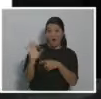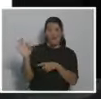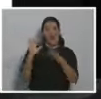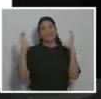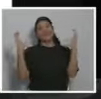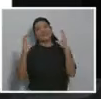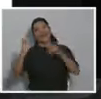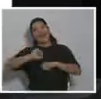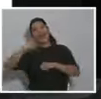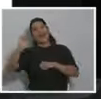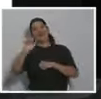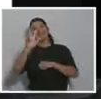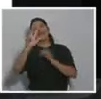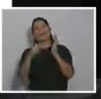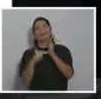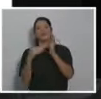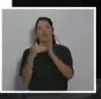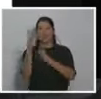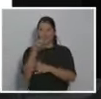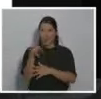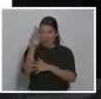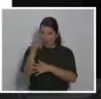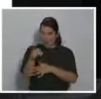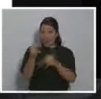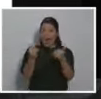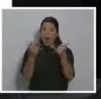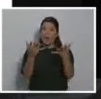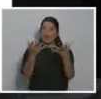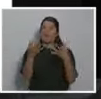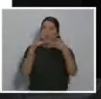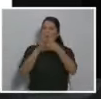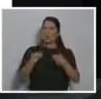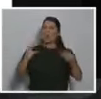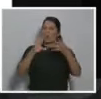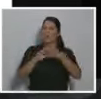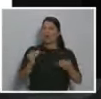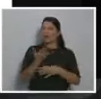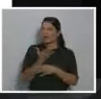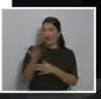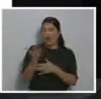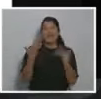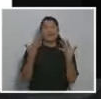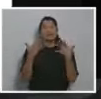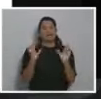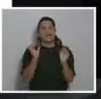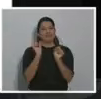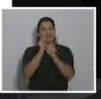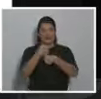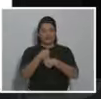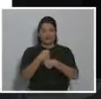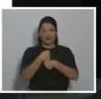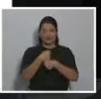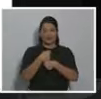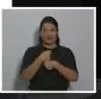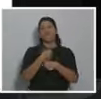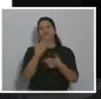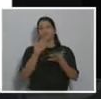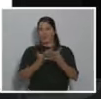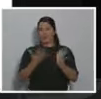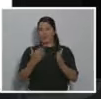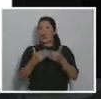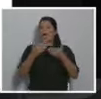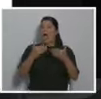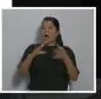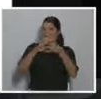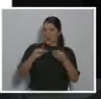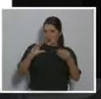lleva 3 millones de colones, yo les quiero contar que ya se realizó. Bueno, antes de